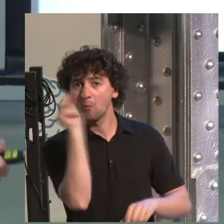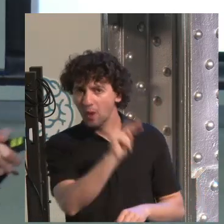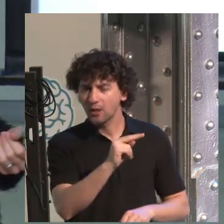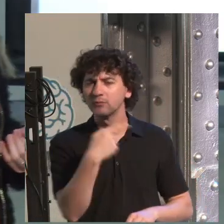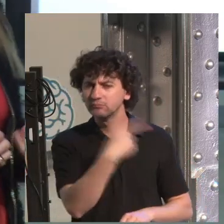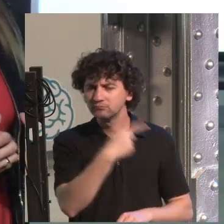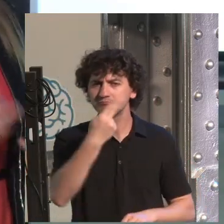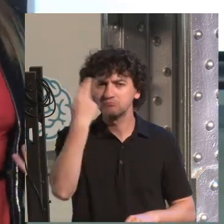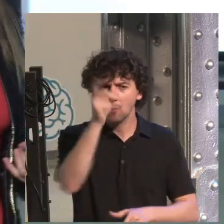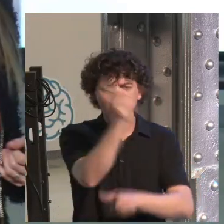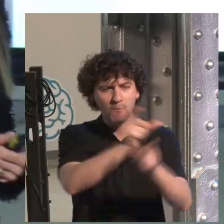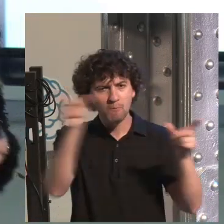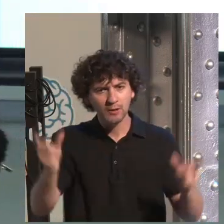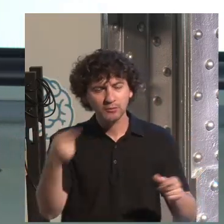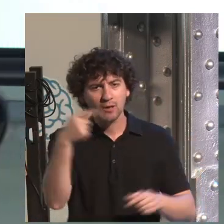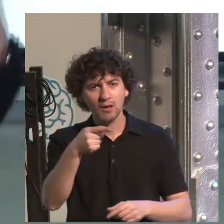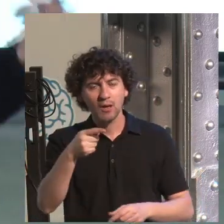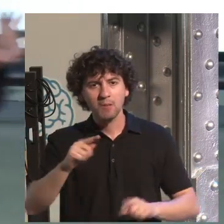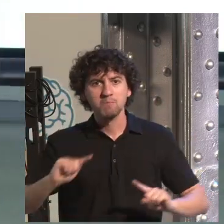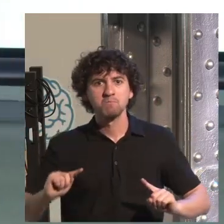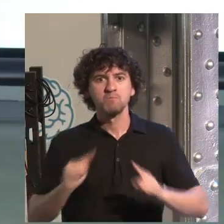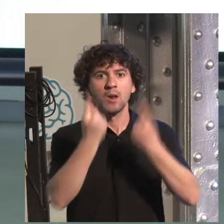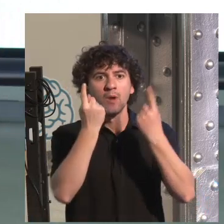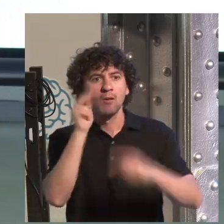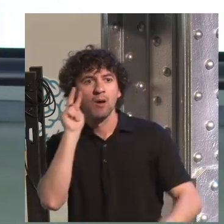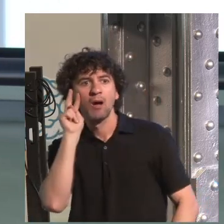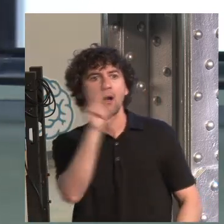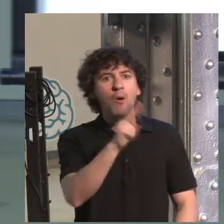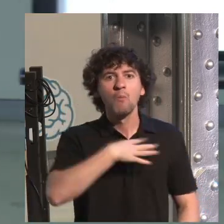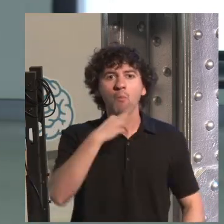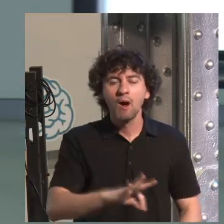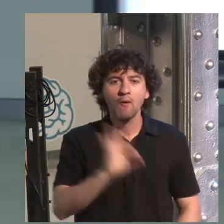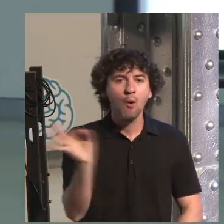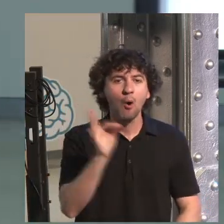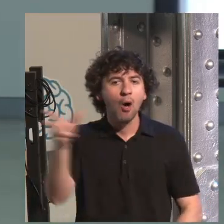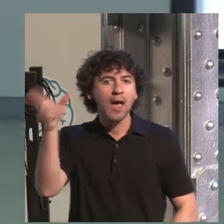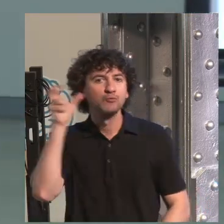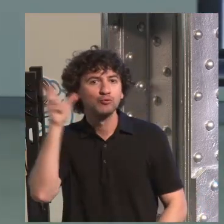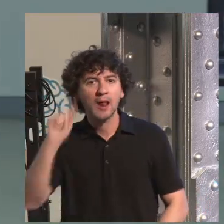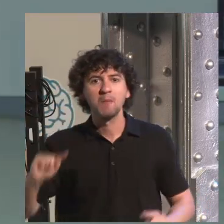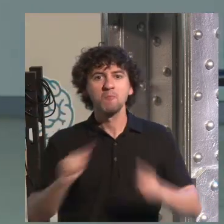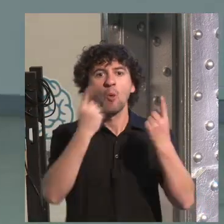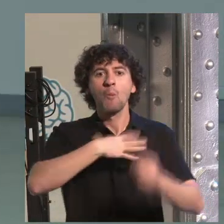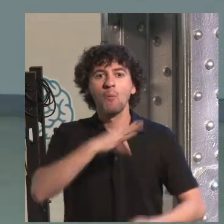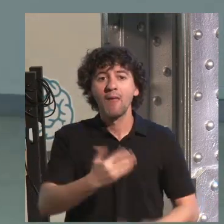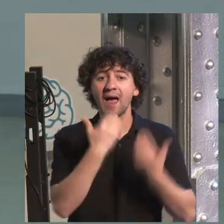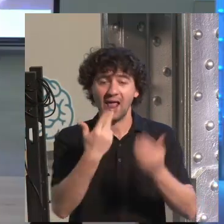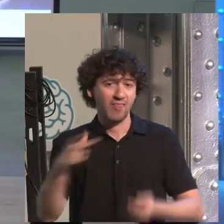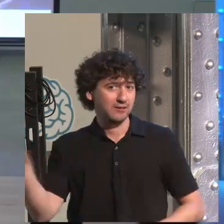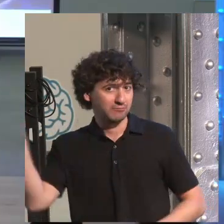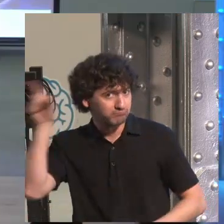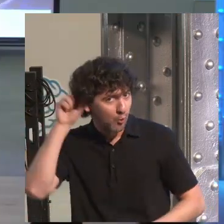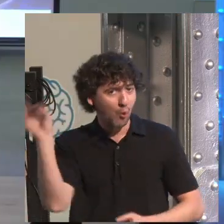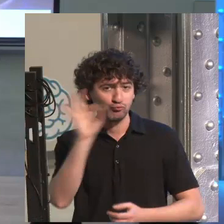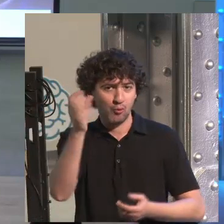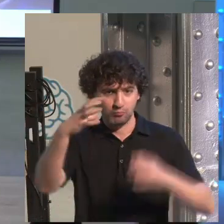personas que pueden ver por primera vez o que pueden escuchar por primera vez gracias a estos implantes. So now